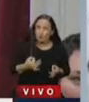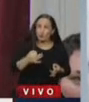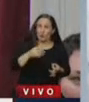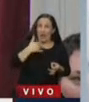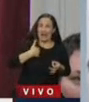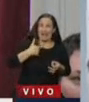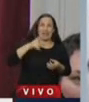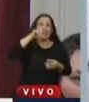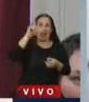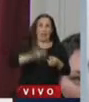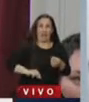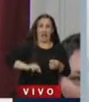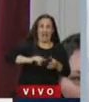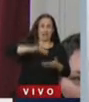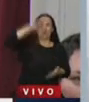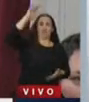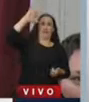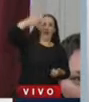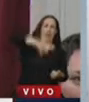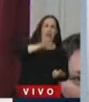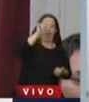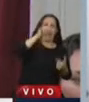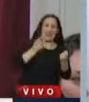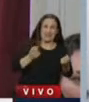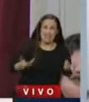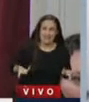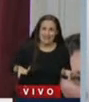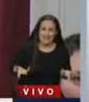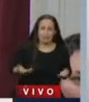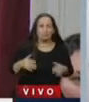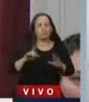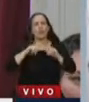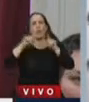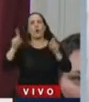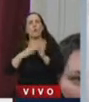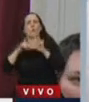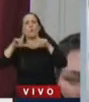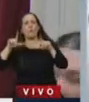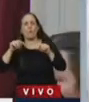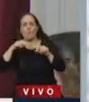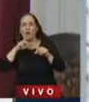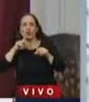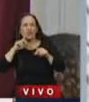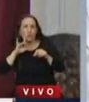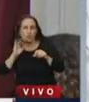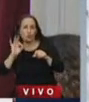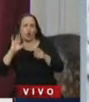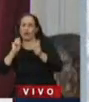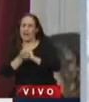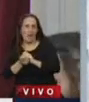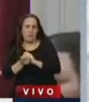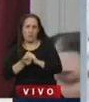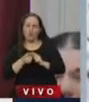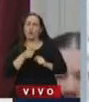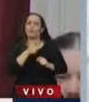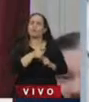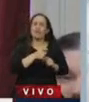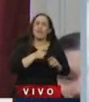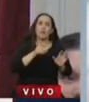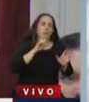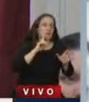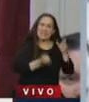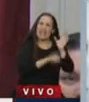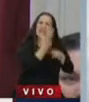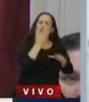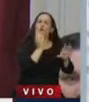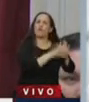Si vos recordás, Manuel, durante la discusión del año pasado, yo les pedí, por favor, a título personal ya lo pedía, cambien algunas de las cosas que